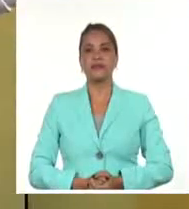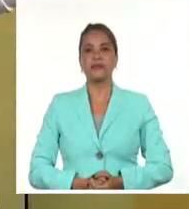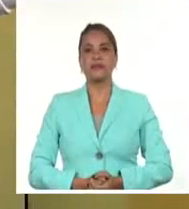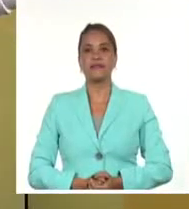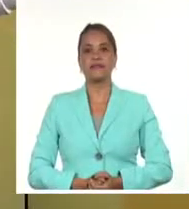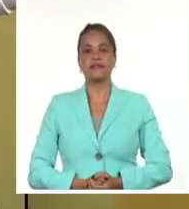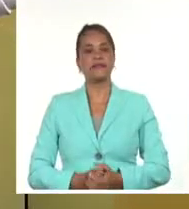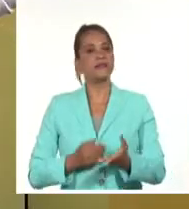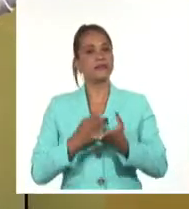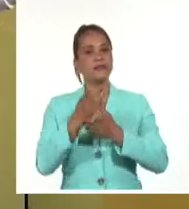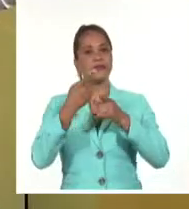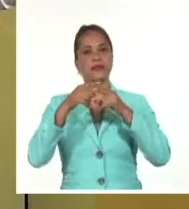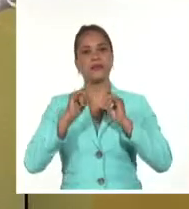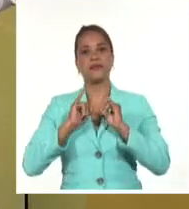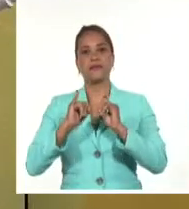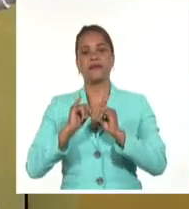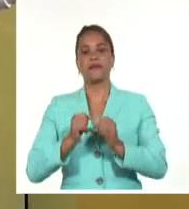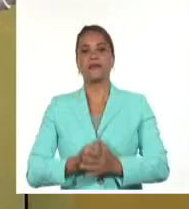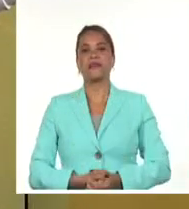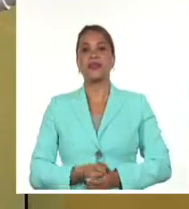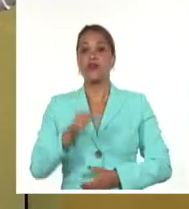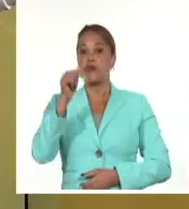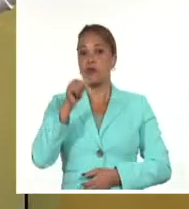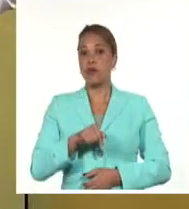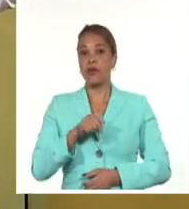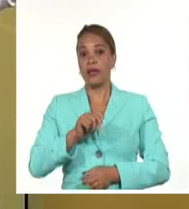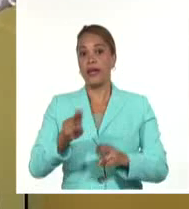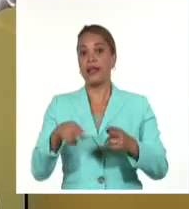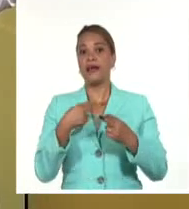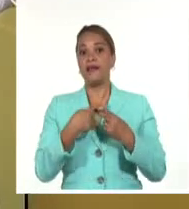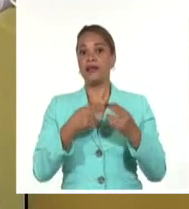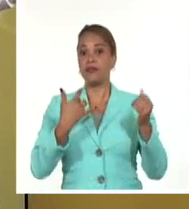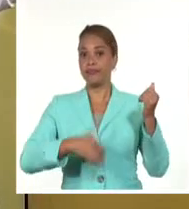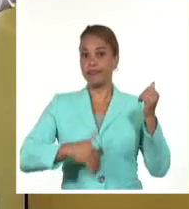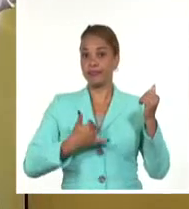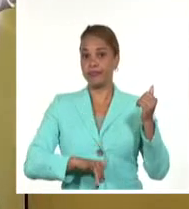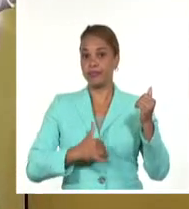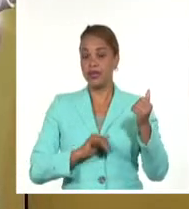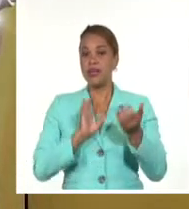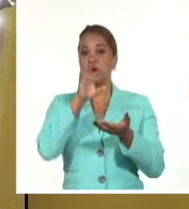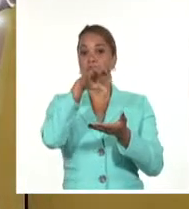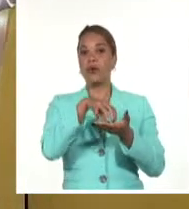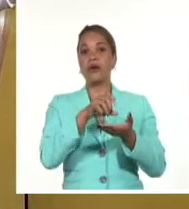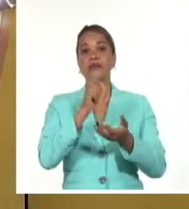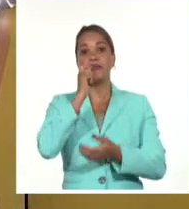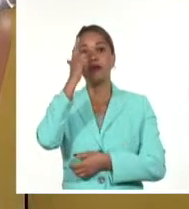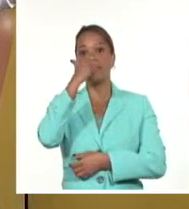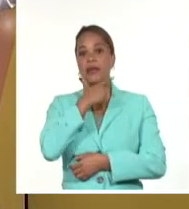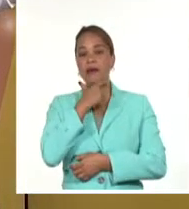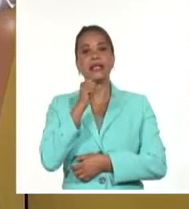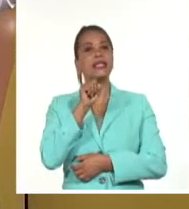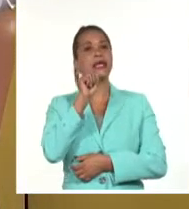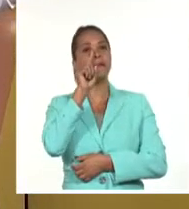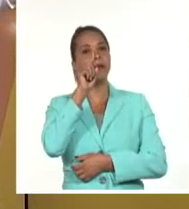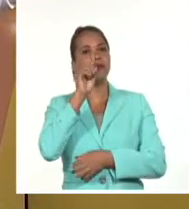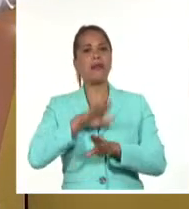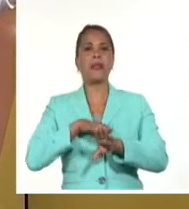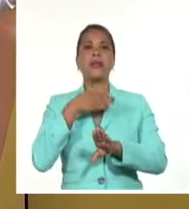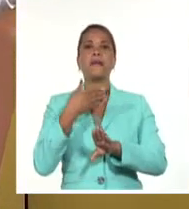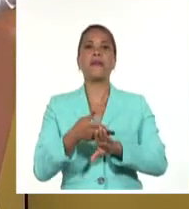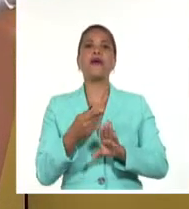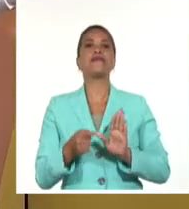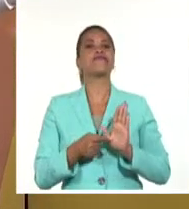y seguimos hablando de trova pues justamente el evento trovándote que tiene lugar en ciego de ávila concluyó luego de varias presentaciones